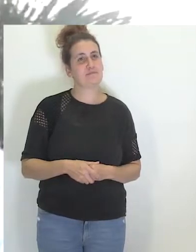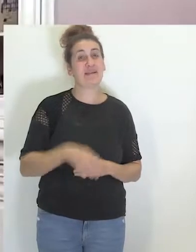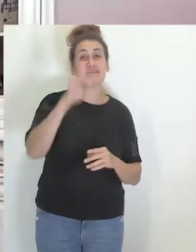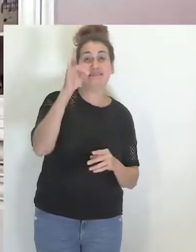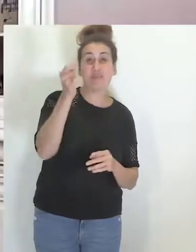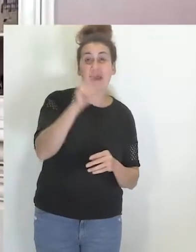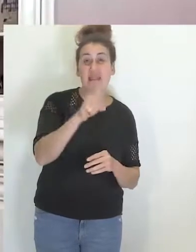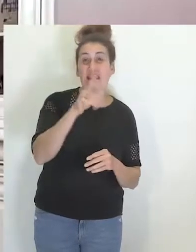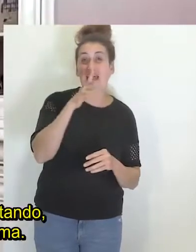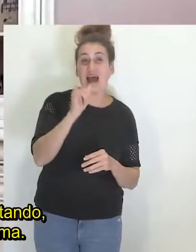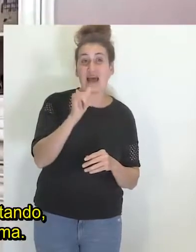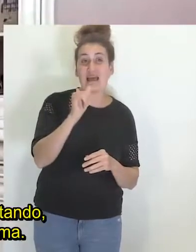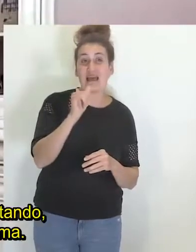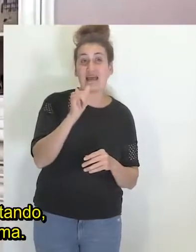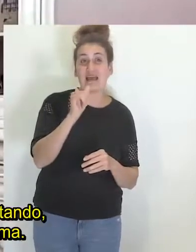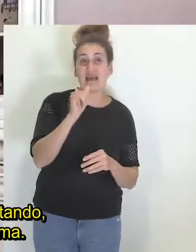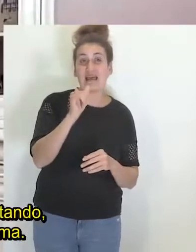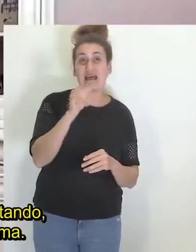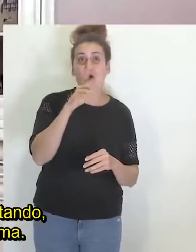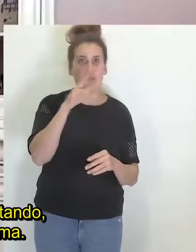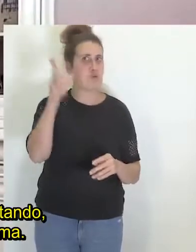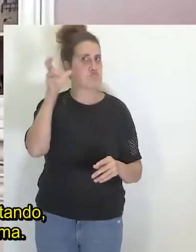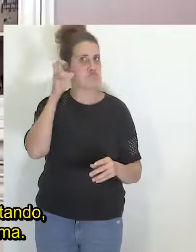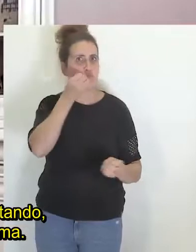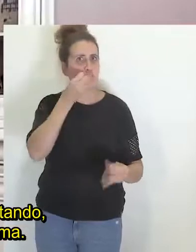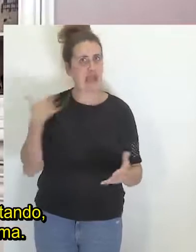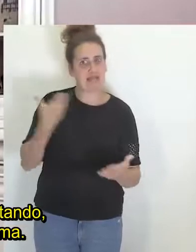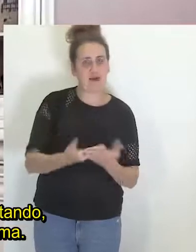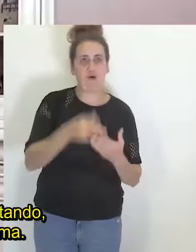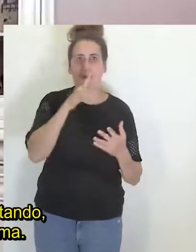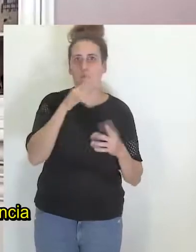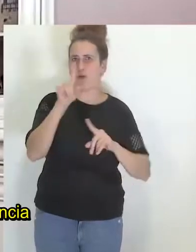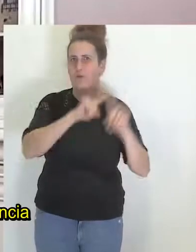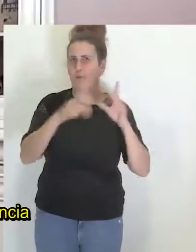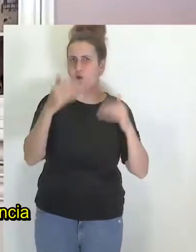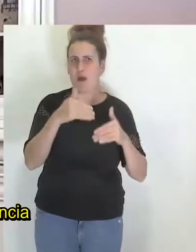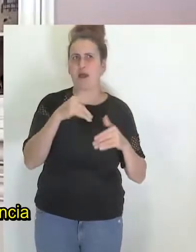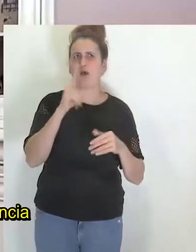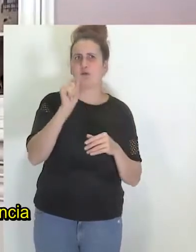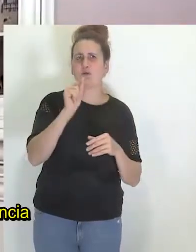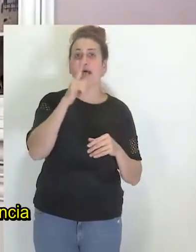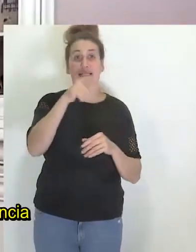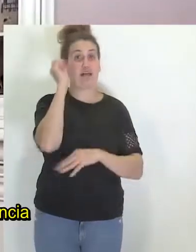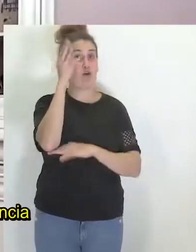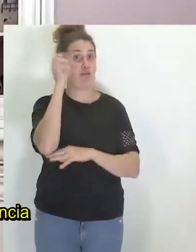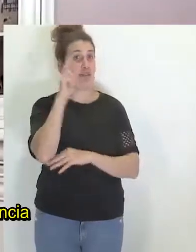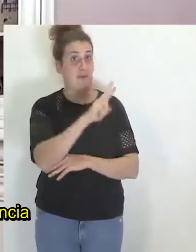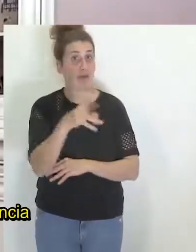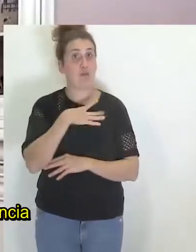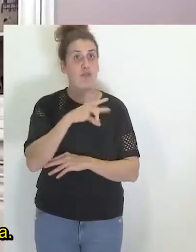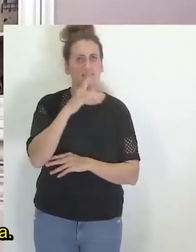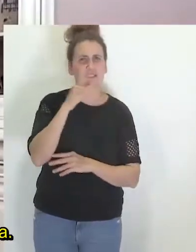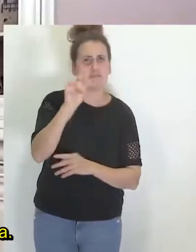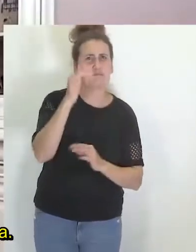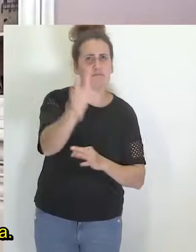Sí, parece que tenemos, bueno, pues bastante bien estábamos aguantando, Wendy, no hay ningún problema. Como decíamos, esta conferencia la vais a poder ver. Wendy,